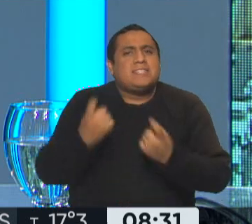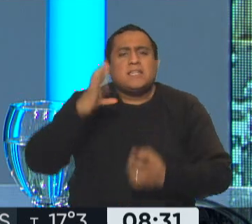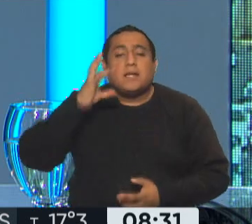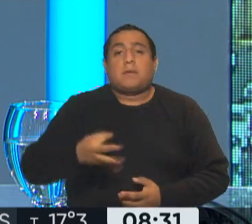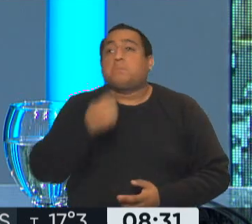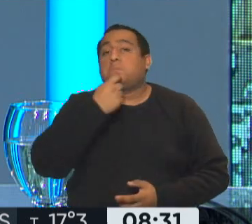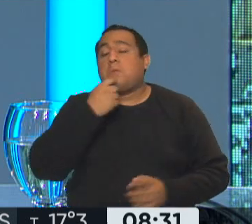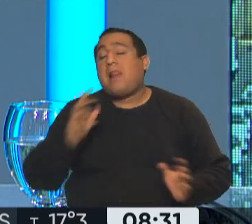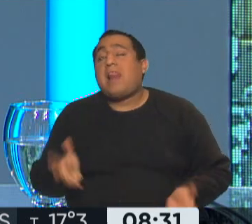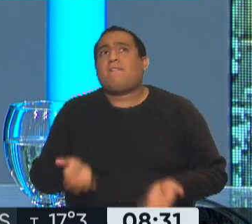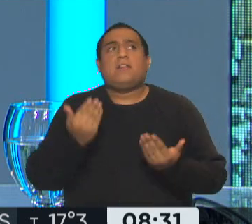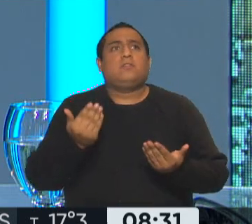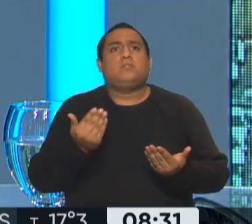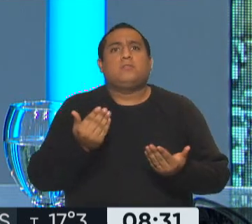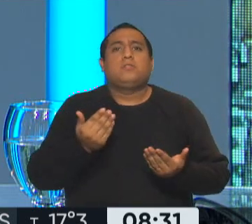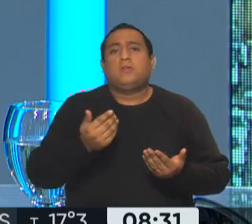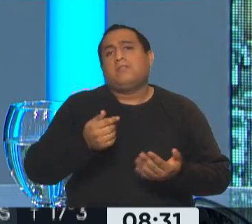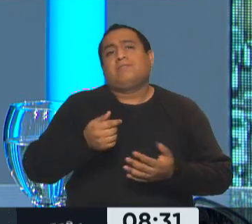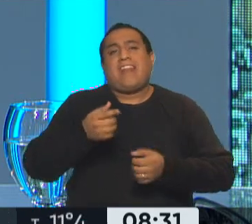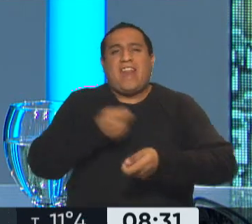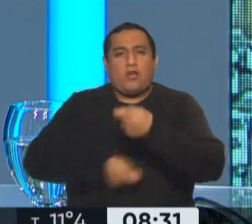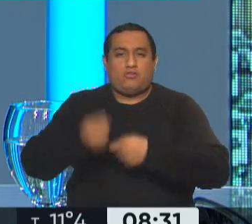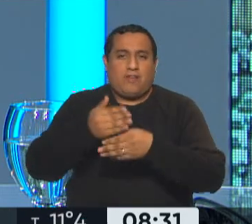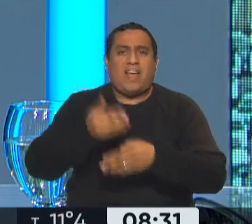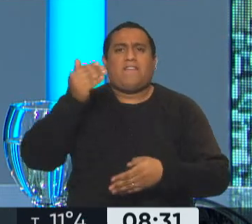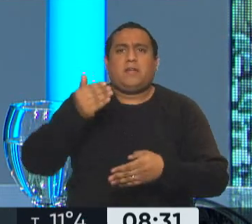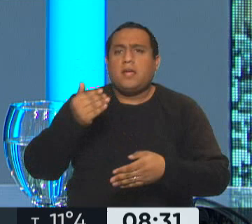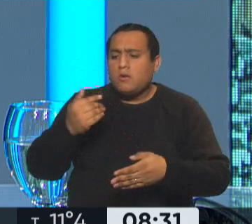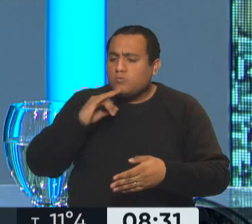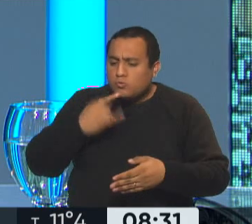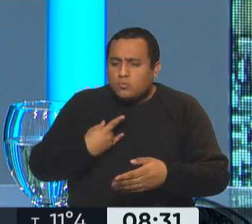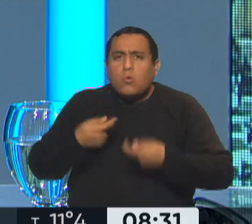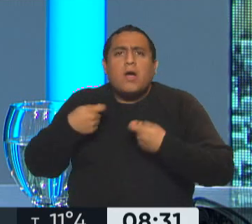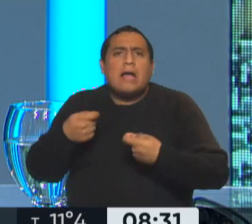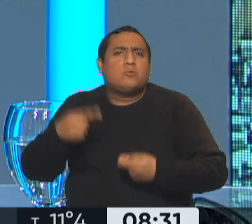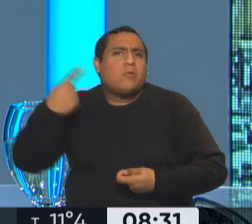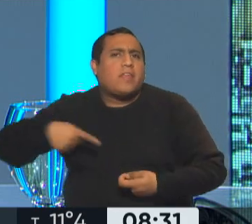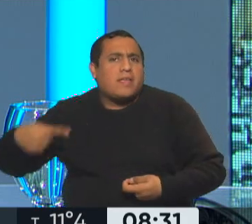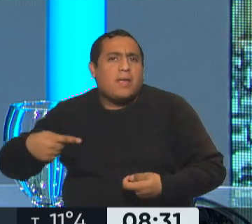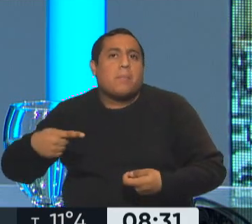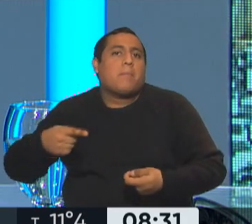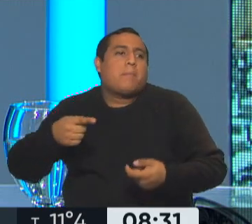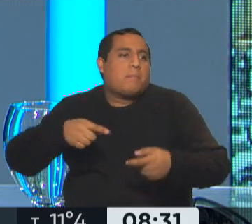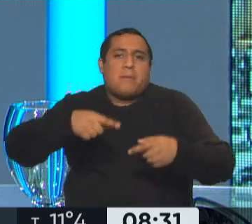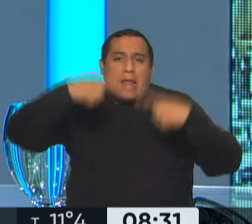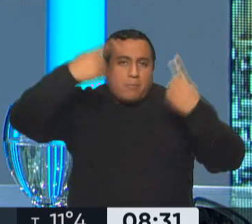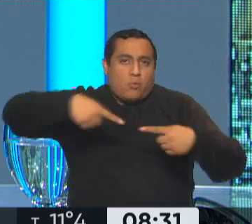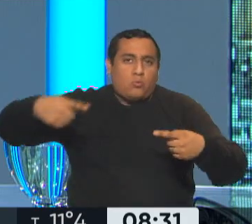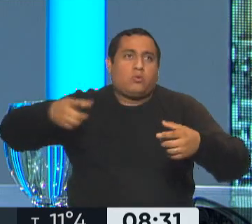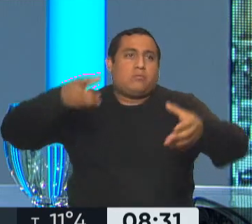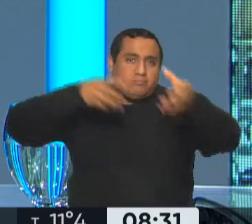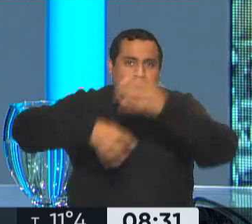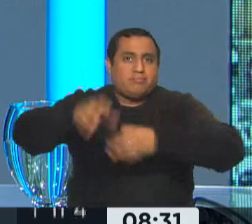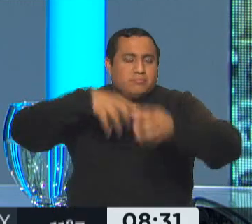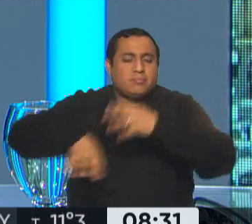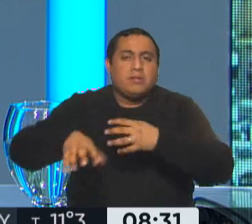nos levantamos y que si levantamos las persianas, cuáles son los costos nuestros para poder reponer la mercadería. Hoy no hay una seguridad con